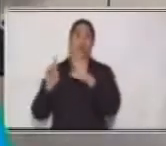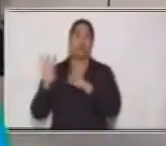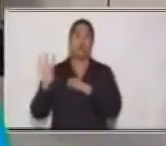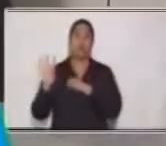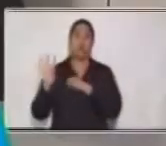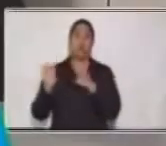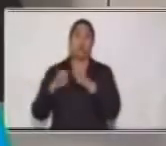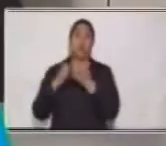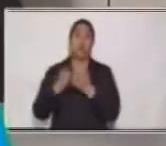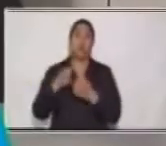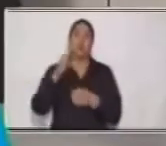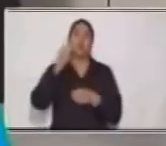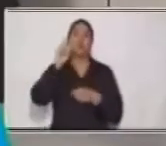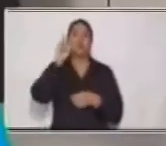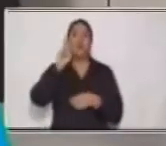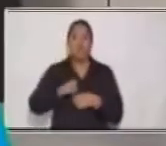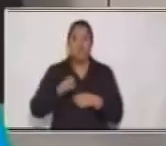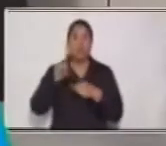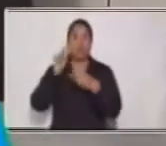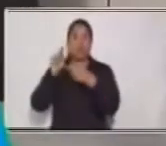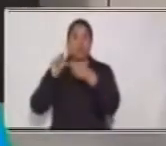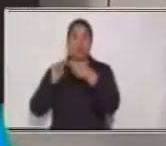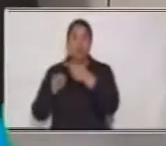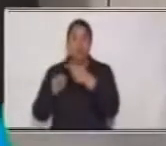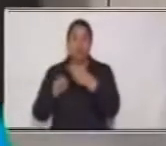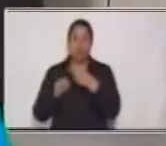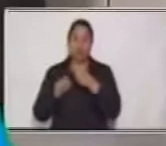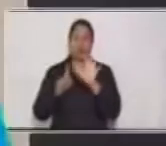de 64.